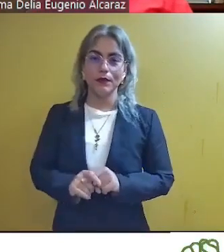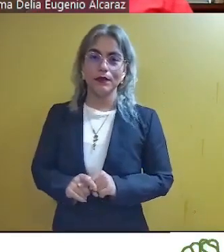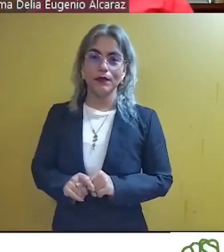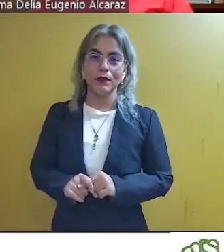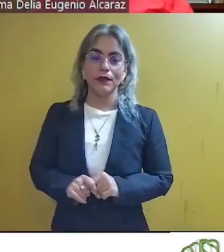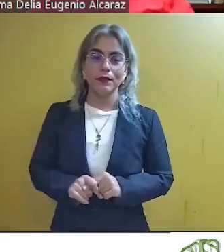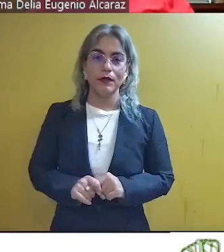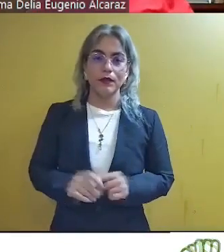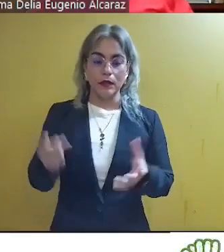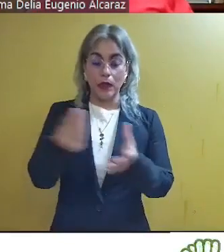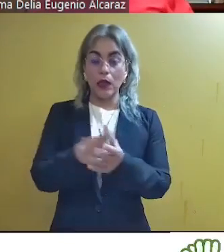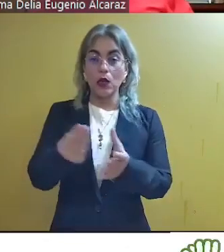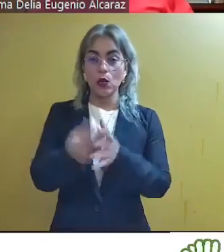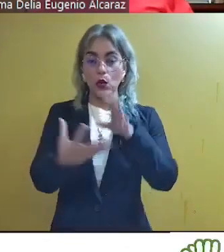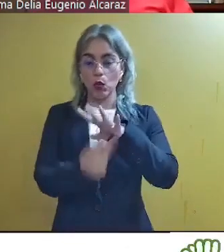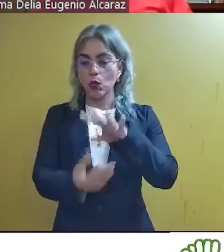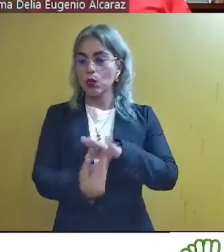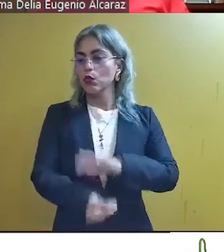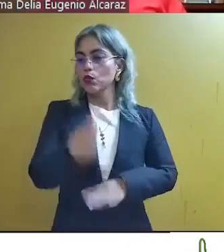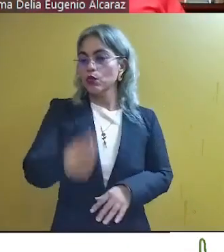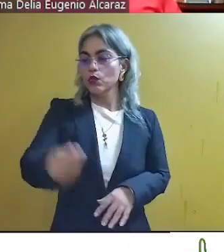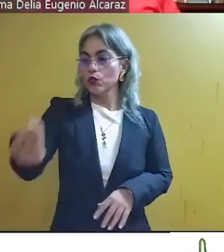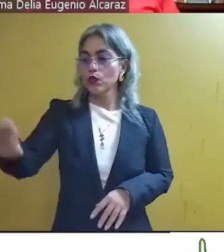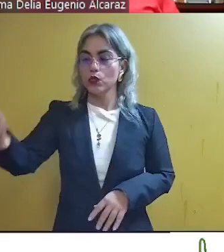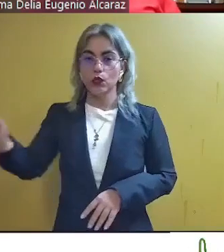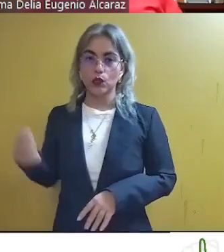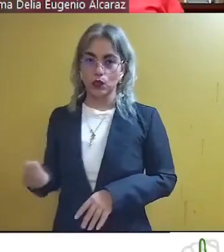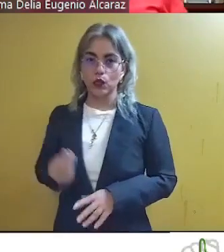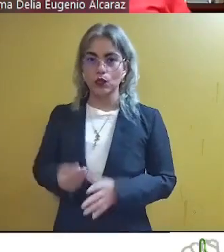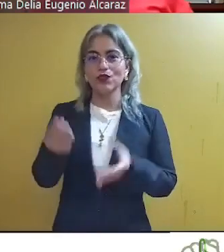copia certificada de esta resolución al expediente acumulado.